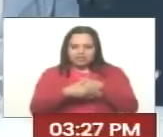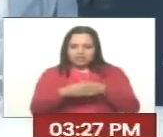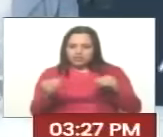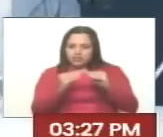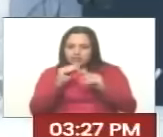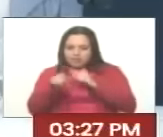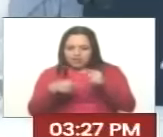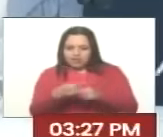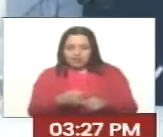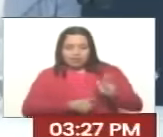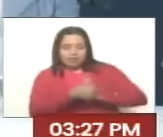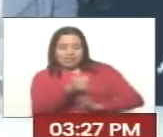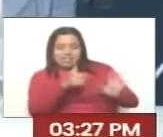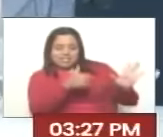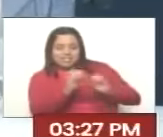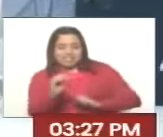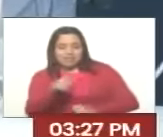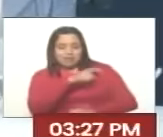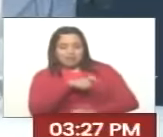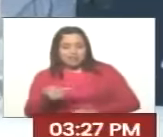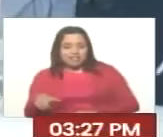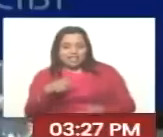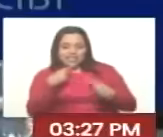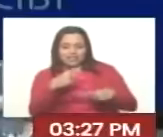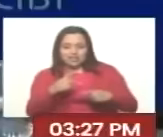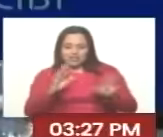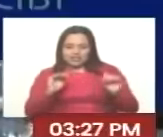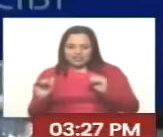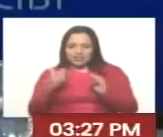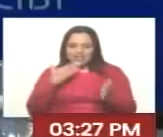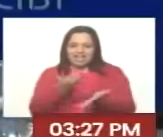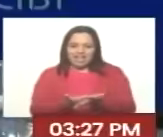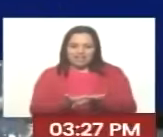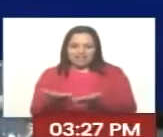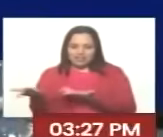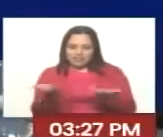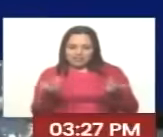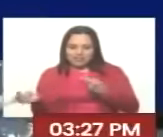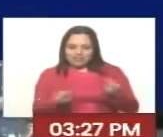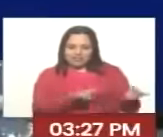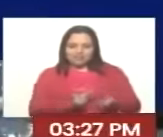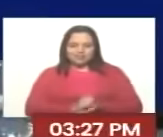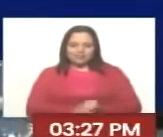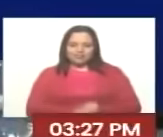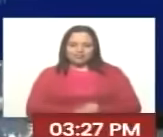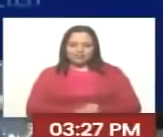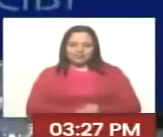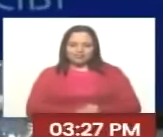Más 600 personas por aquí en TikTok. Gracias. Gracias, fiscal. Gracias a ustedes por la invitación.